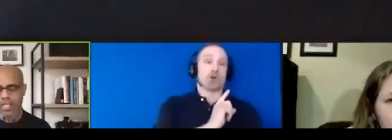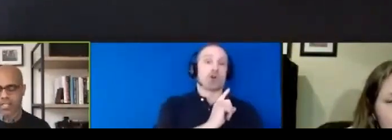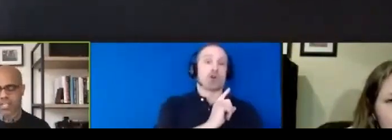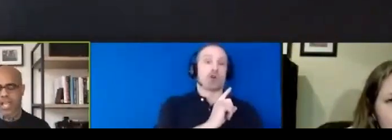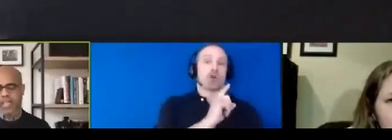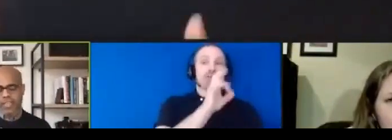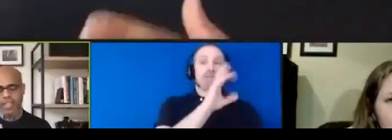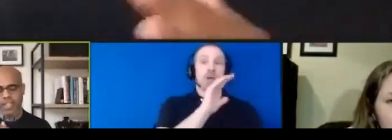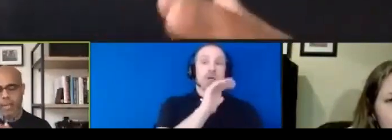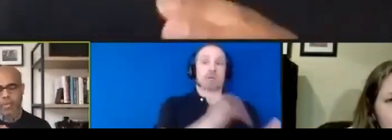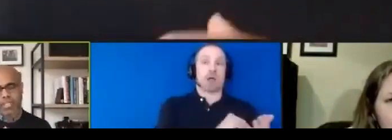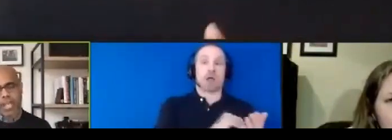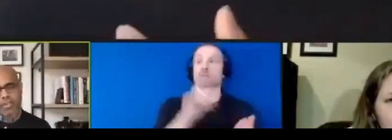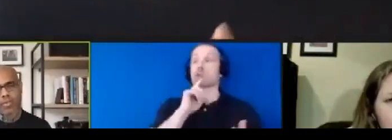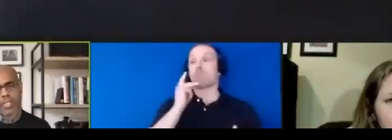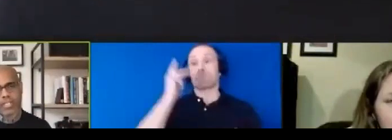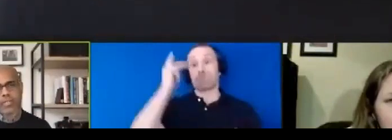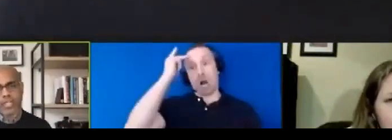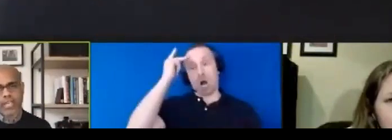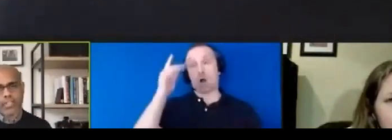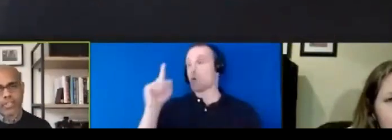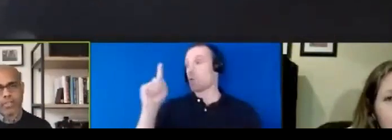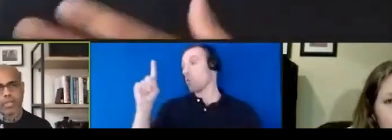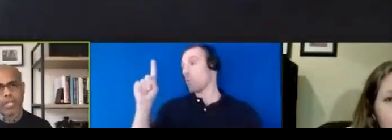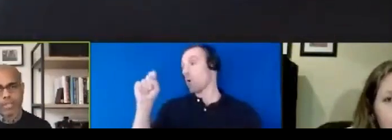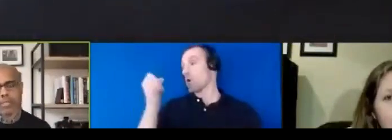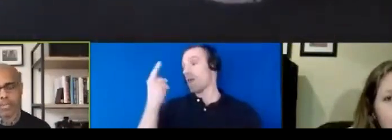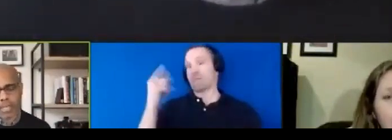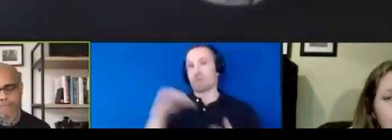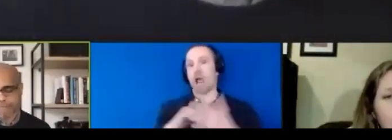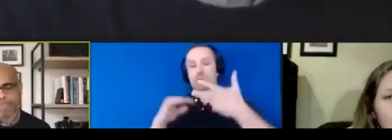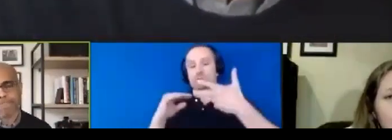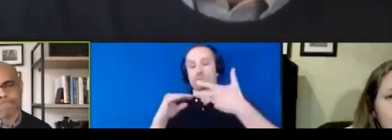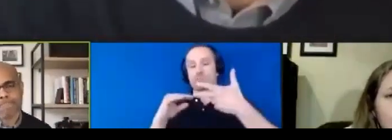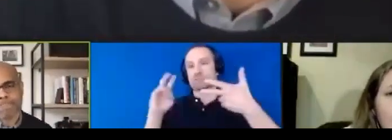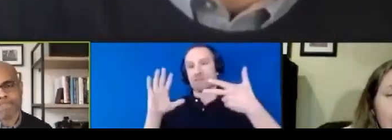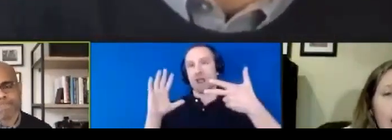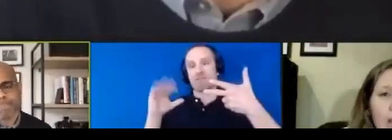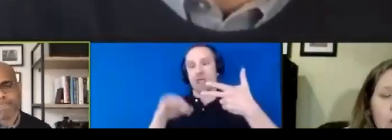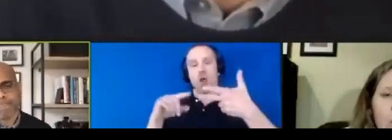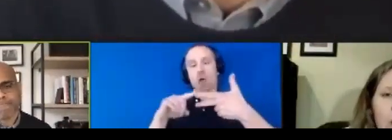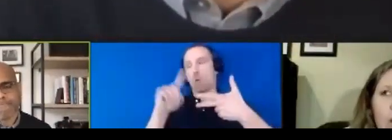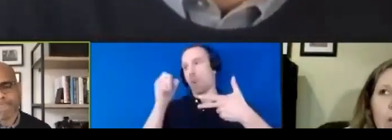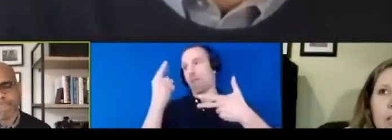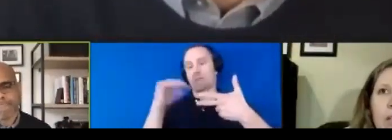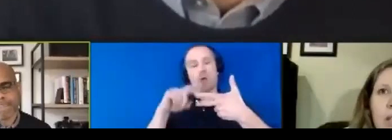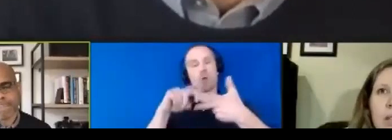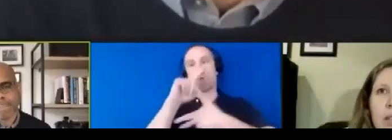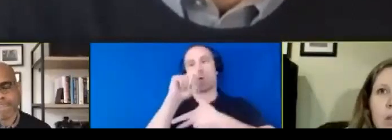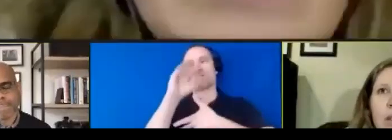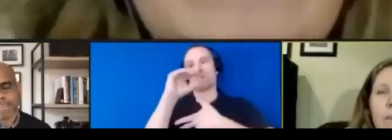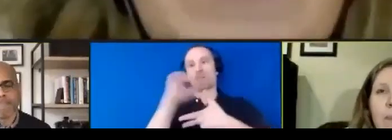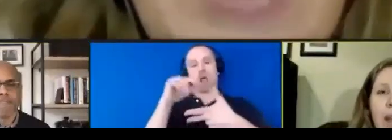1400 en tu cheque y esa cantidad aumenta si tienes el